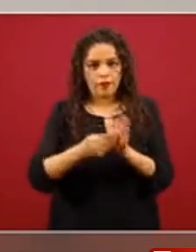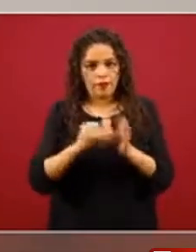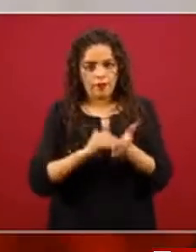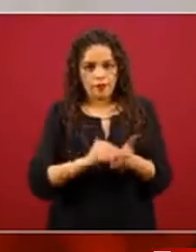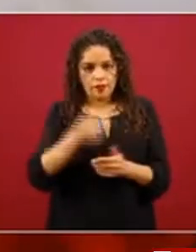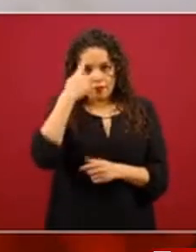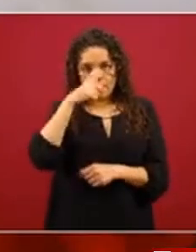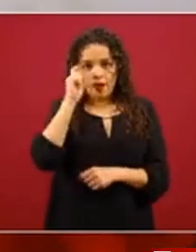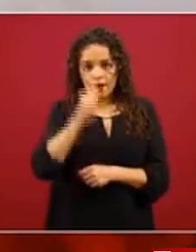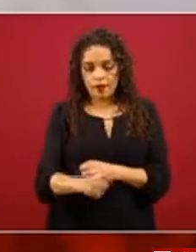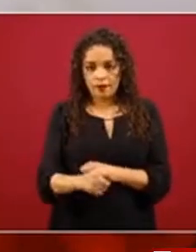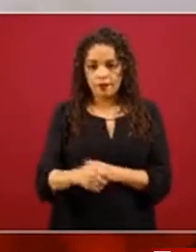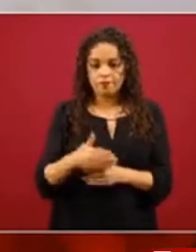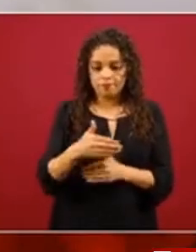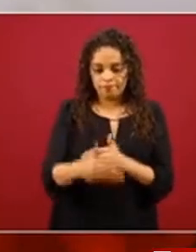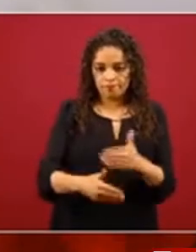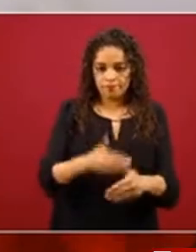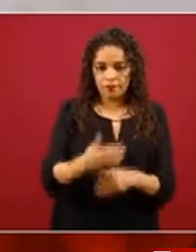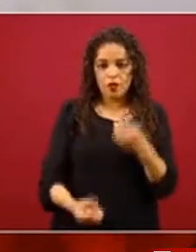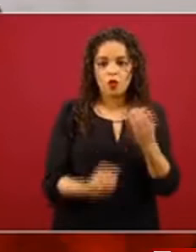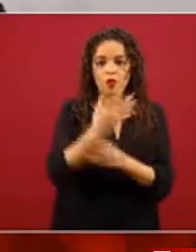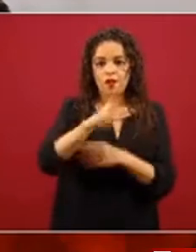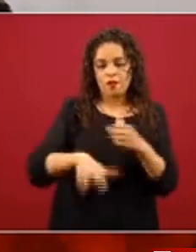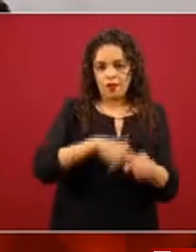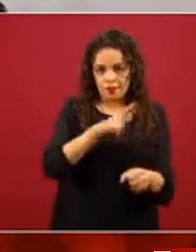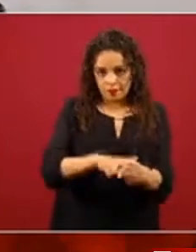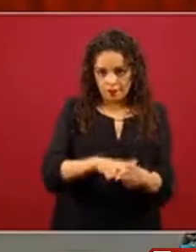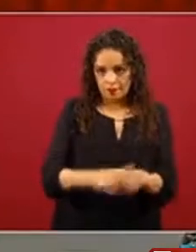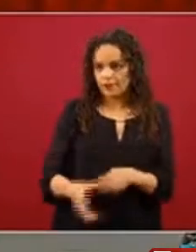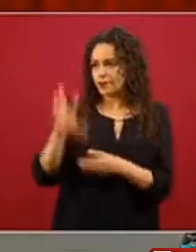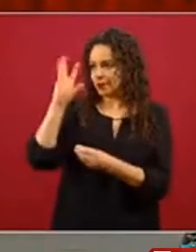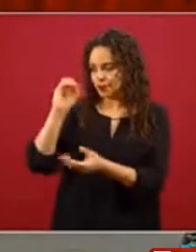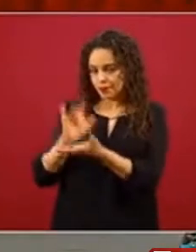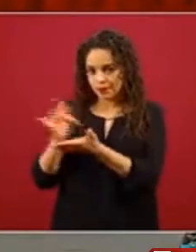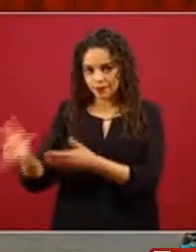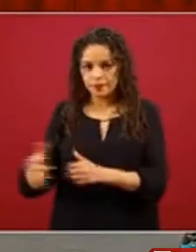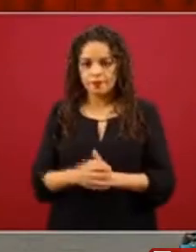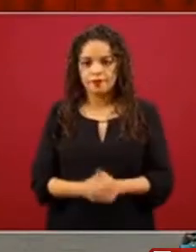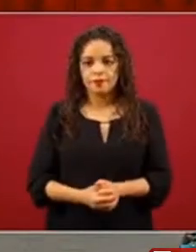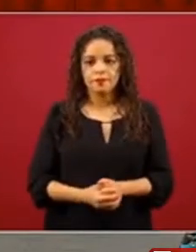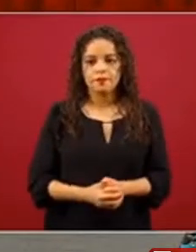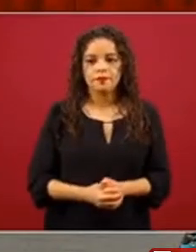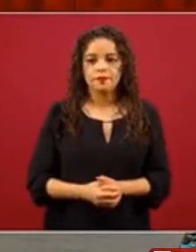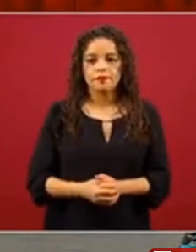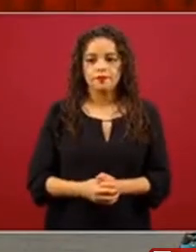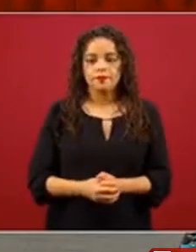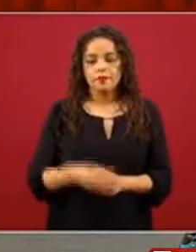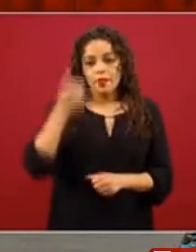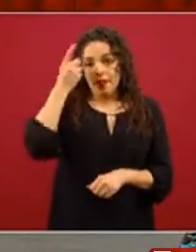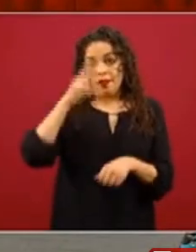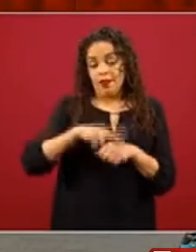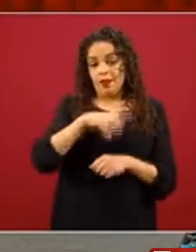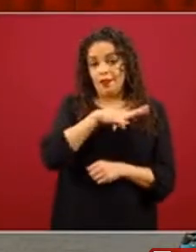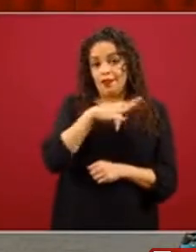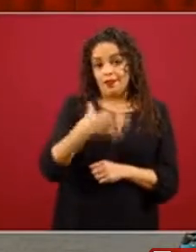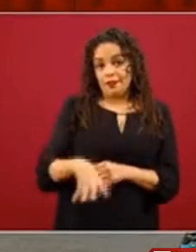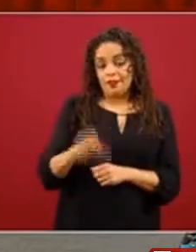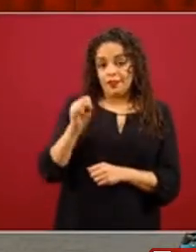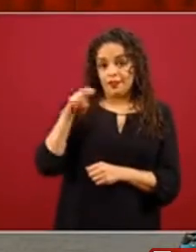nueva normalidad. Gracias. Muchas gracias, doctora Alexa de la Torre Rosas, directora general de Censida, por